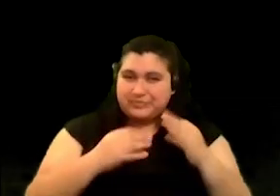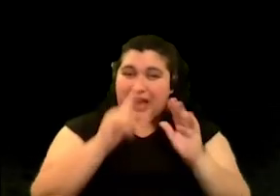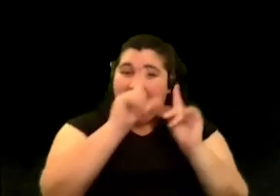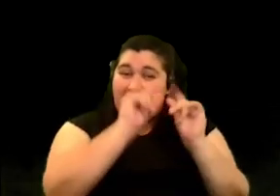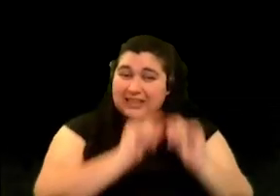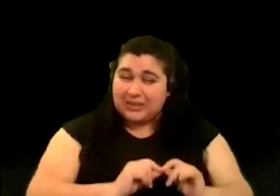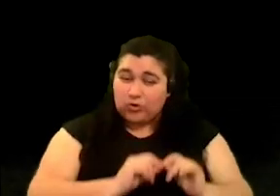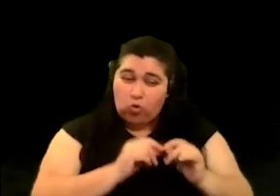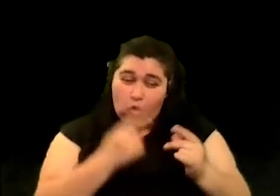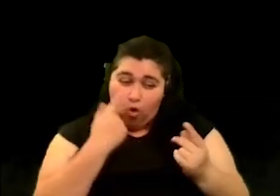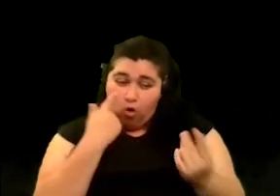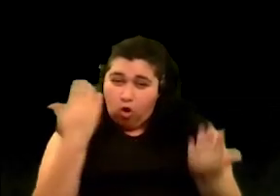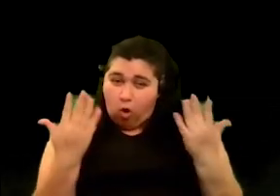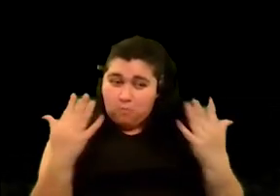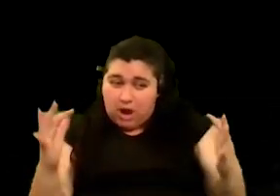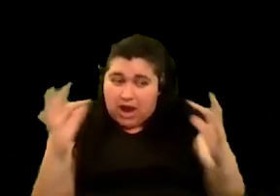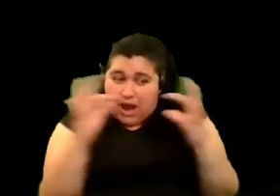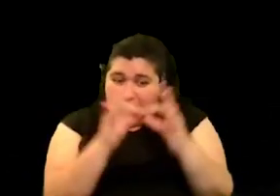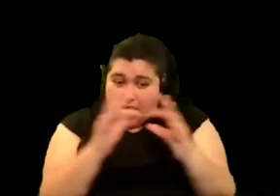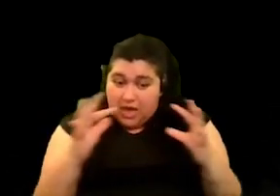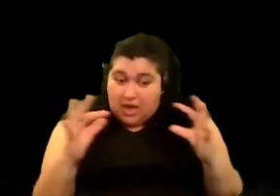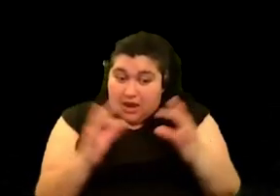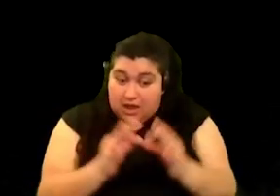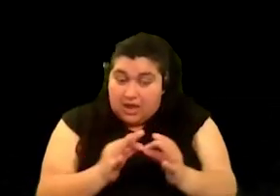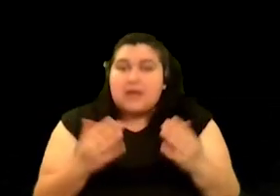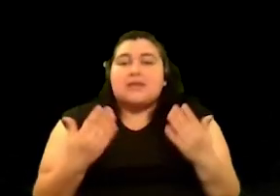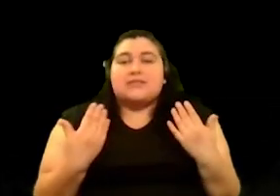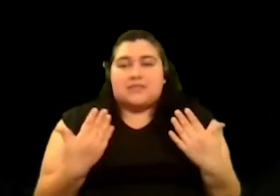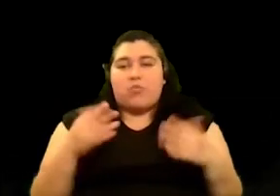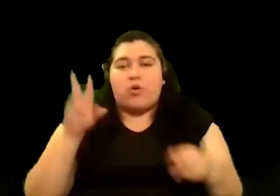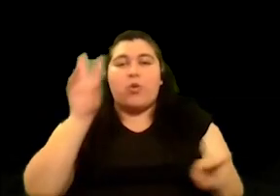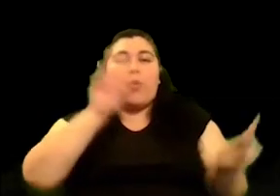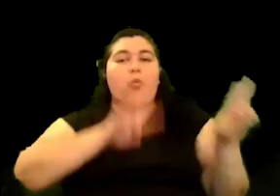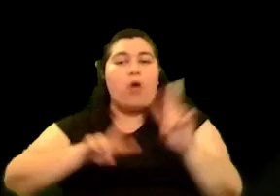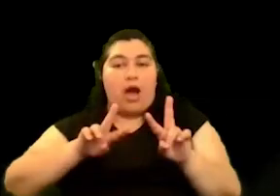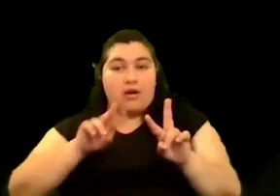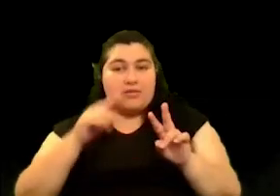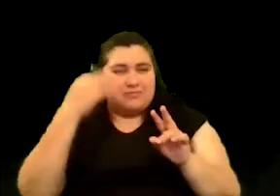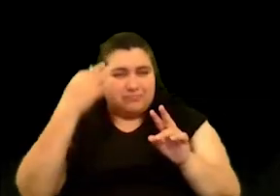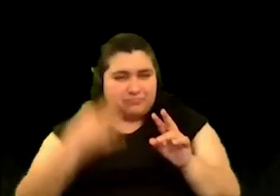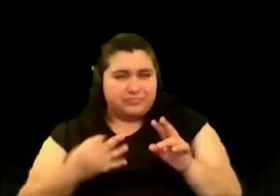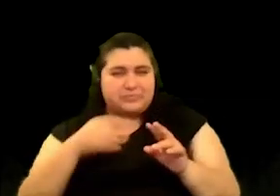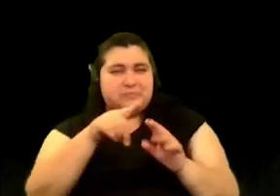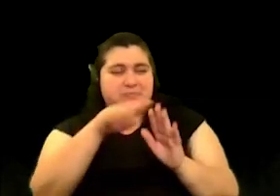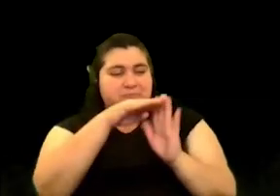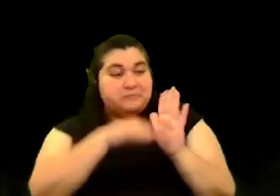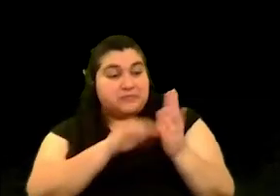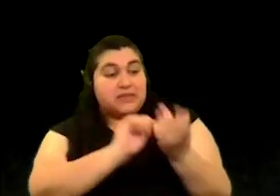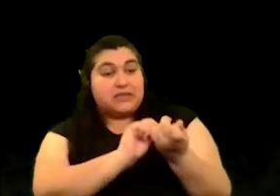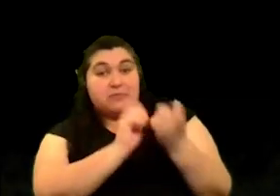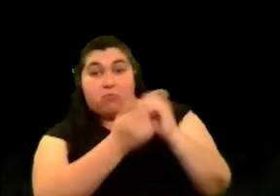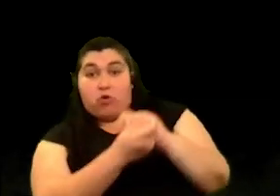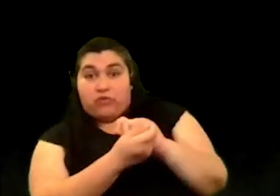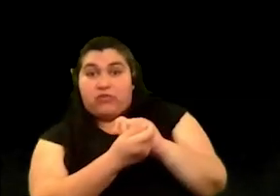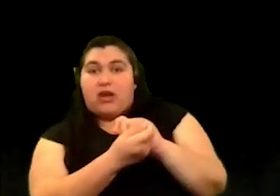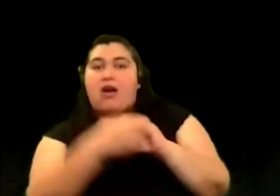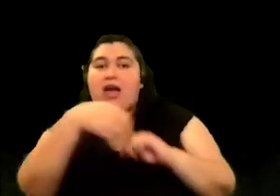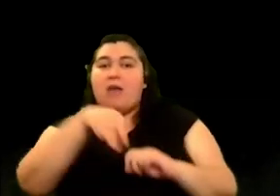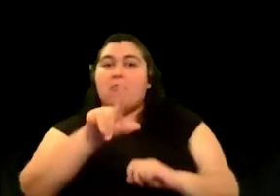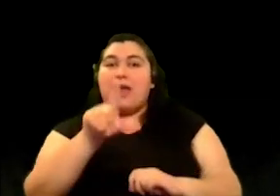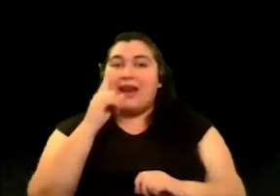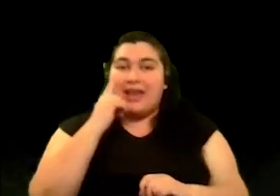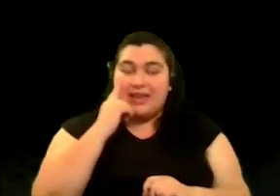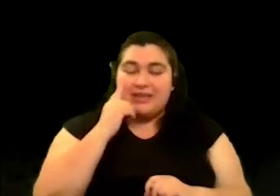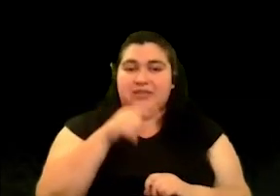puede encontrar, por ejemplo, que el preámbulo se modificó en base al MLI,